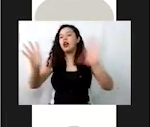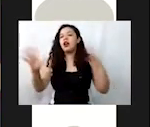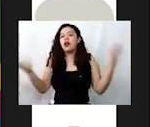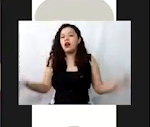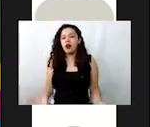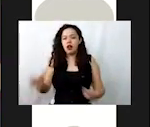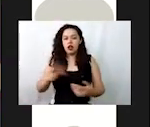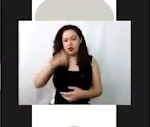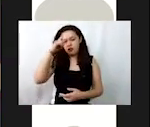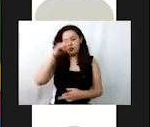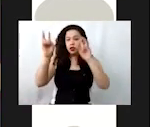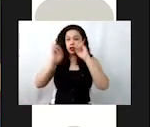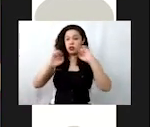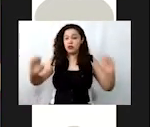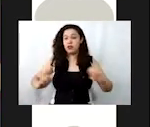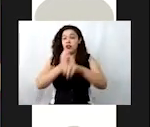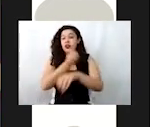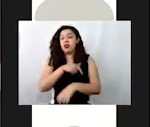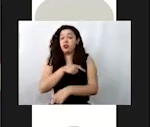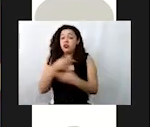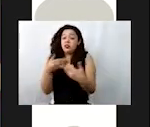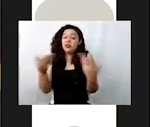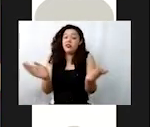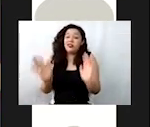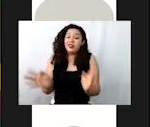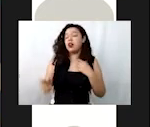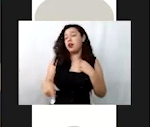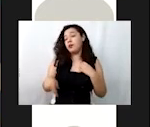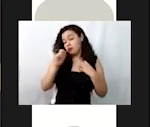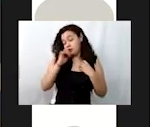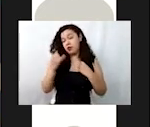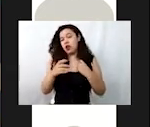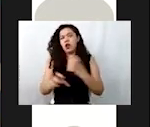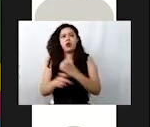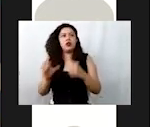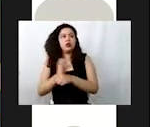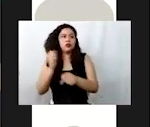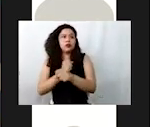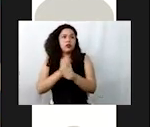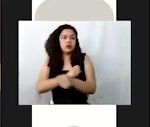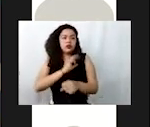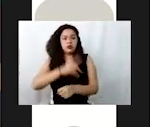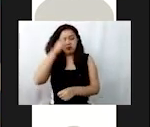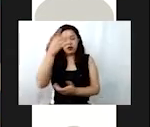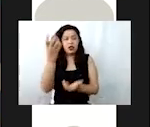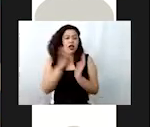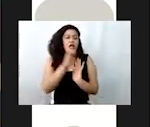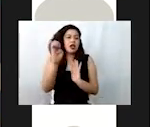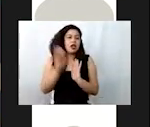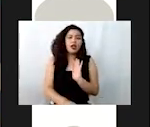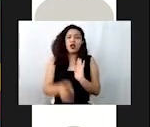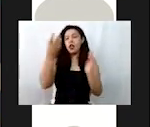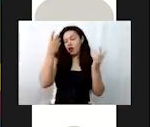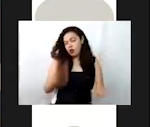del tema de la pandemia con esto, pero también les puedo decir que hay muchas buenas prácticas y buenos ejemplos de cómo la